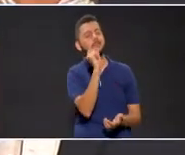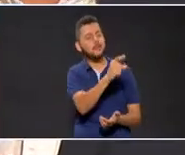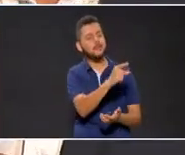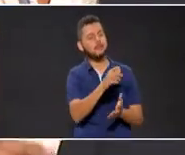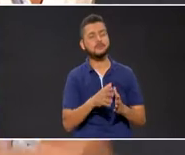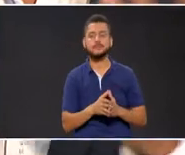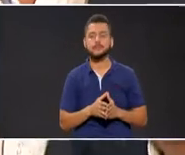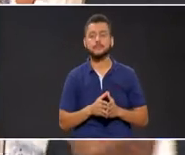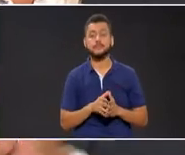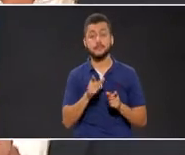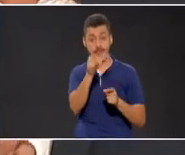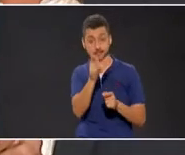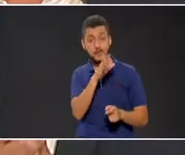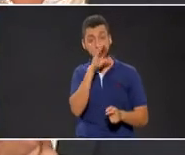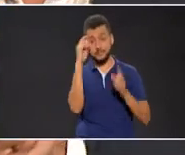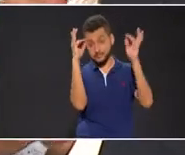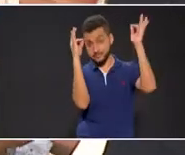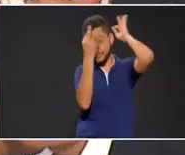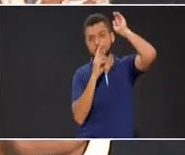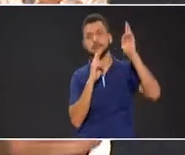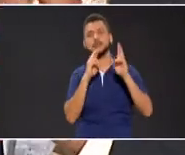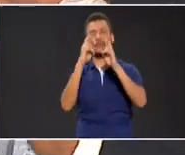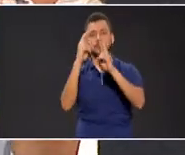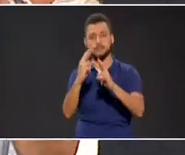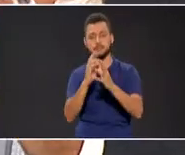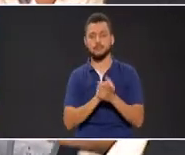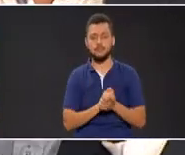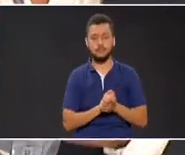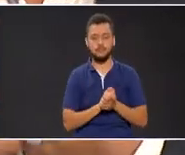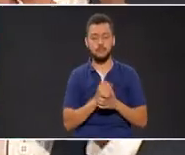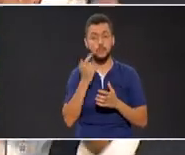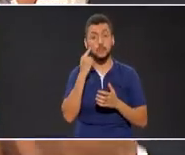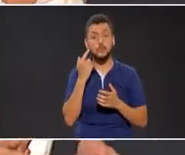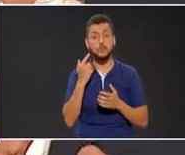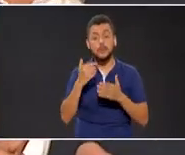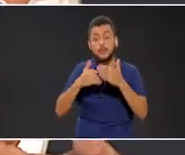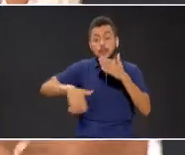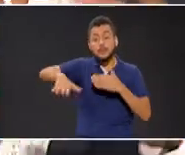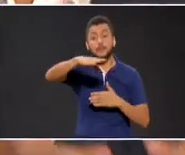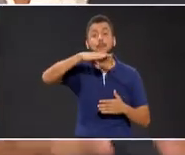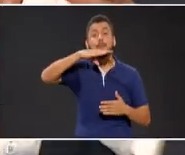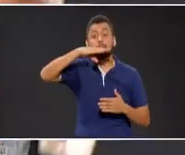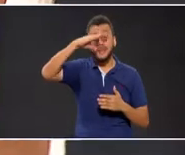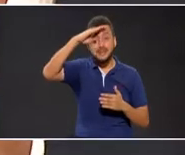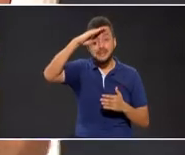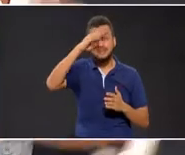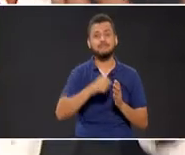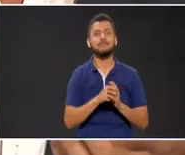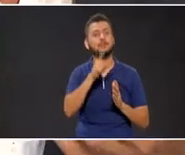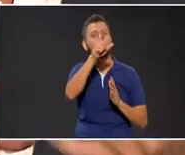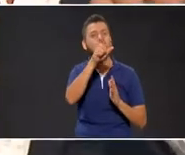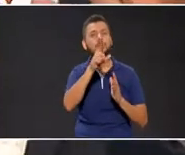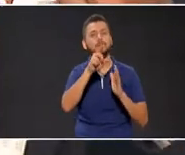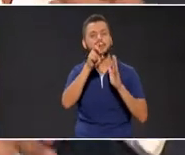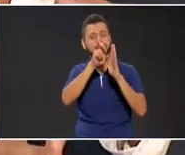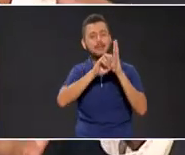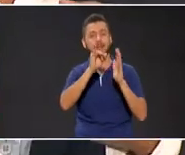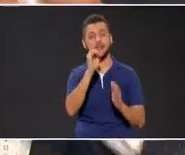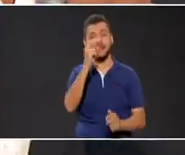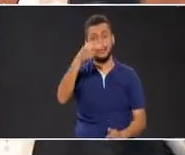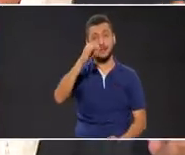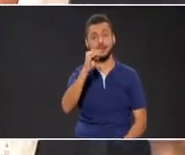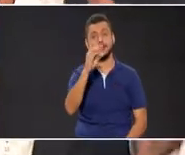bueno empezamos en esta calidad con un incertidumbre presupuestal por varias materias porque va a ocurrir con hidroituango y como esto va a afectar realmente con el tema la